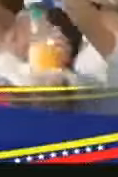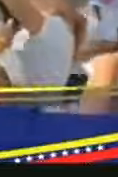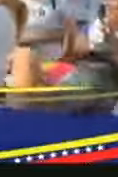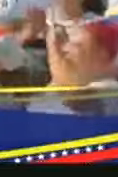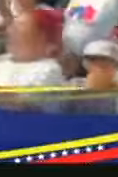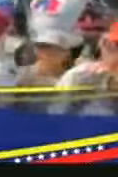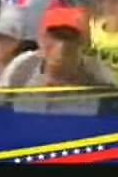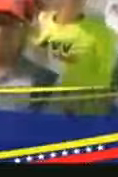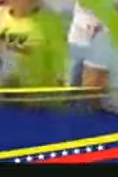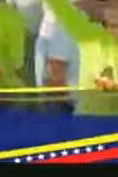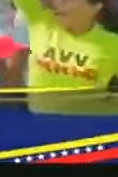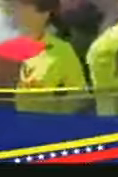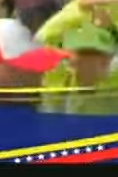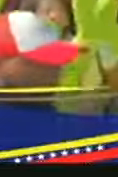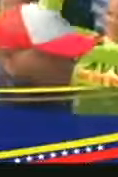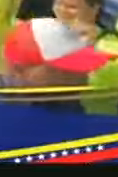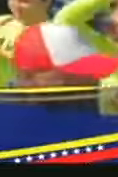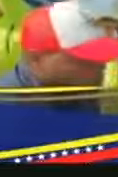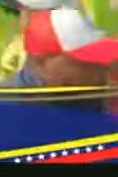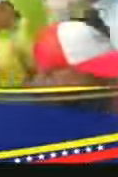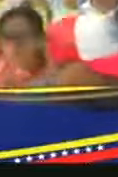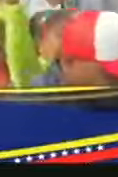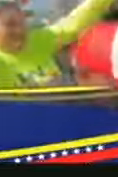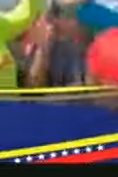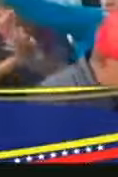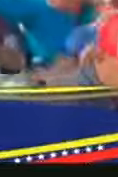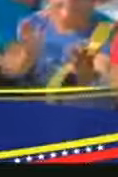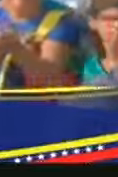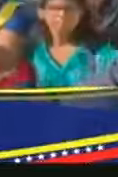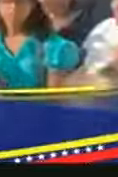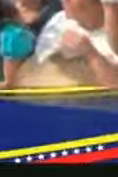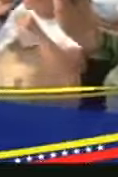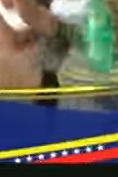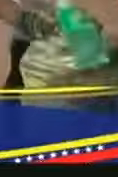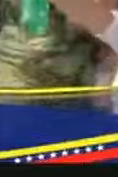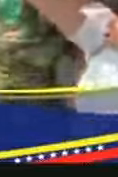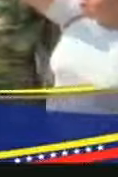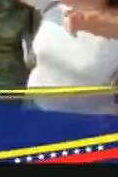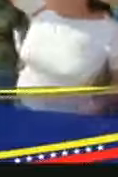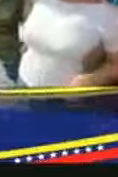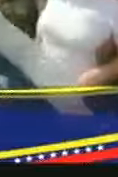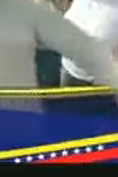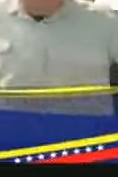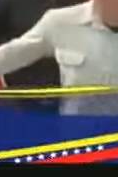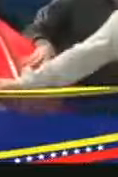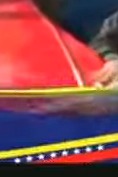de 32.600 personas de este municipio, el municipio Cocorote del estado